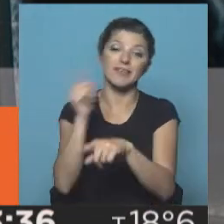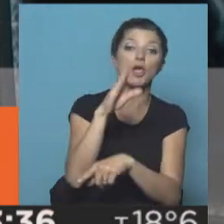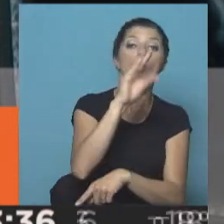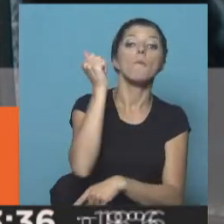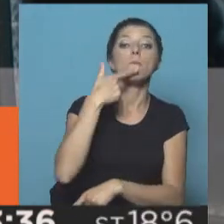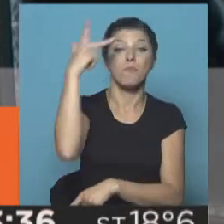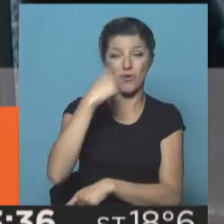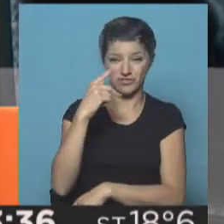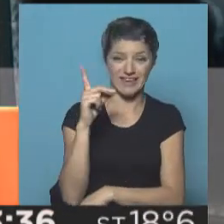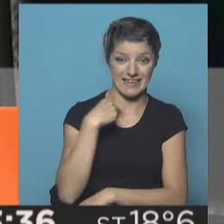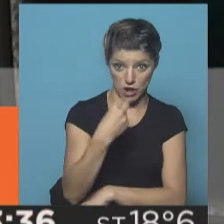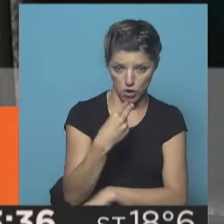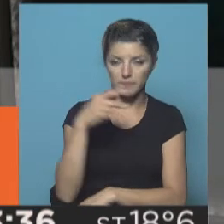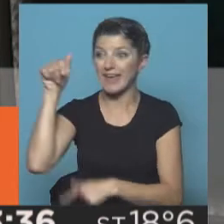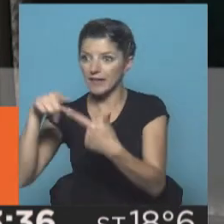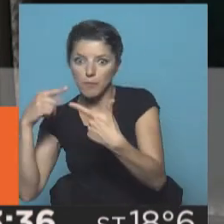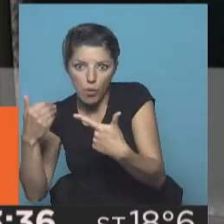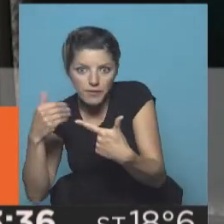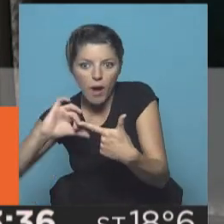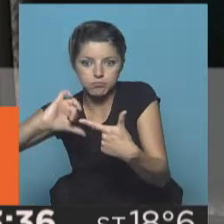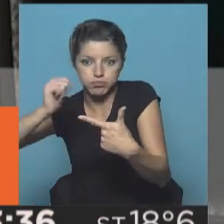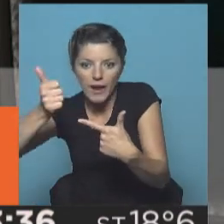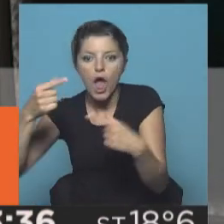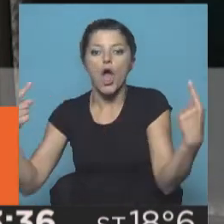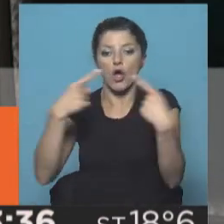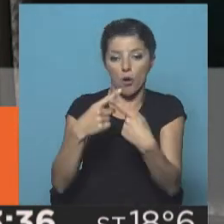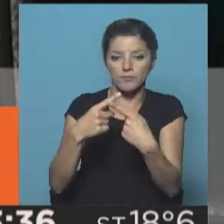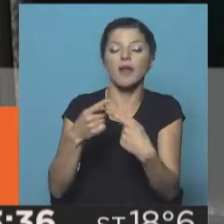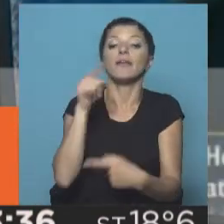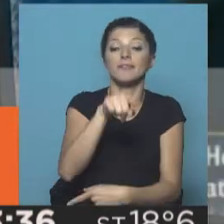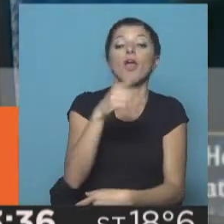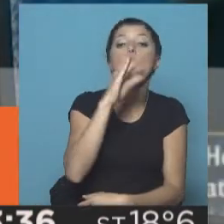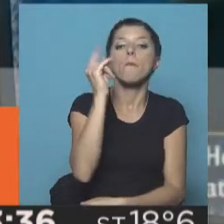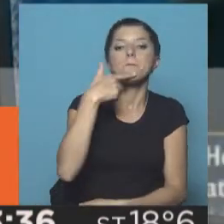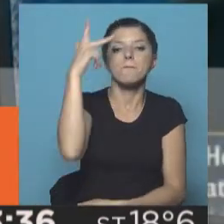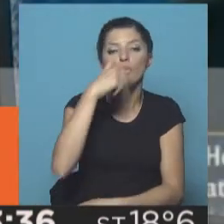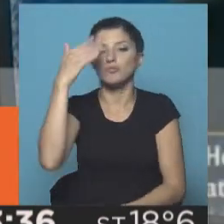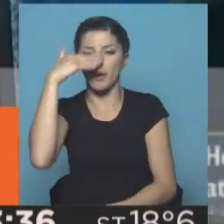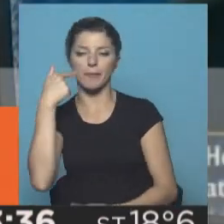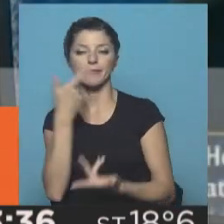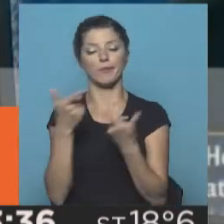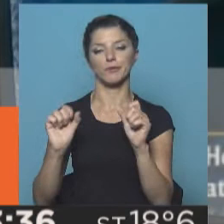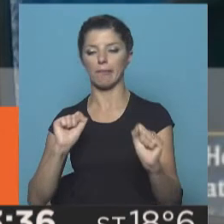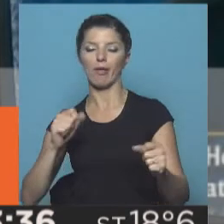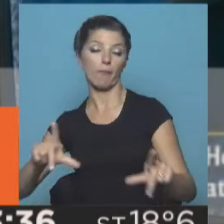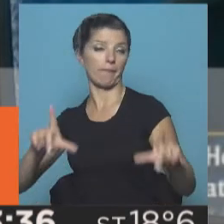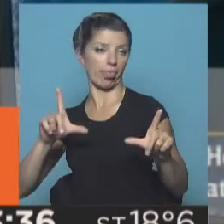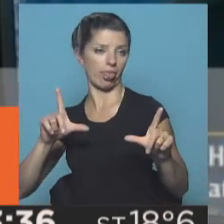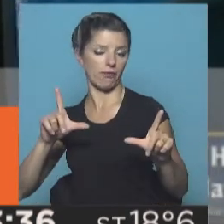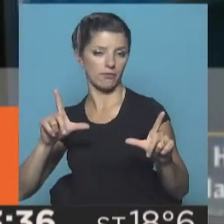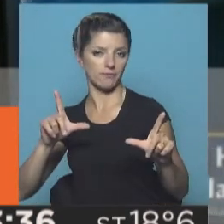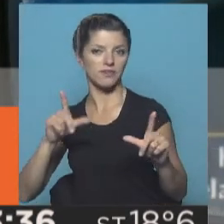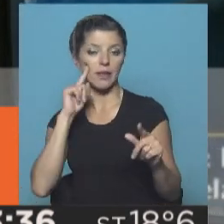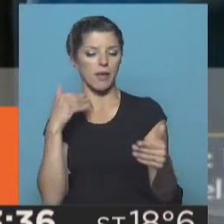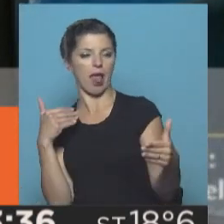Al Gore tenía todas las de ganar frente a un limitado Bush, pero dilapidó ese crédito mostrándose irritado y soberbio y acercándose a